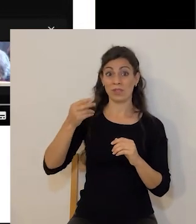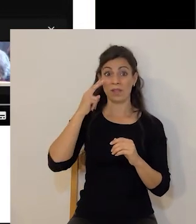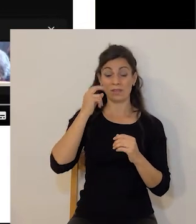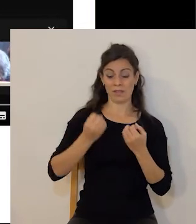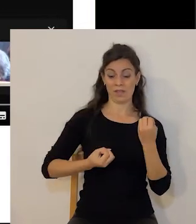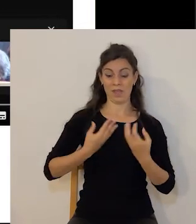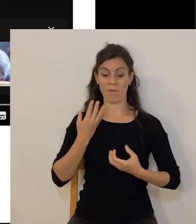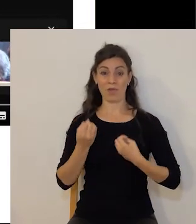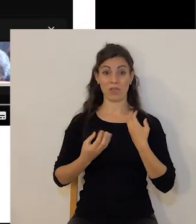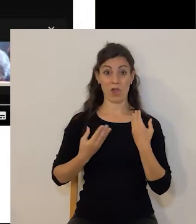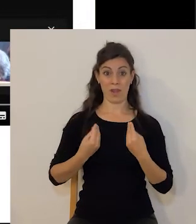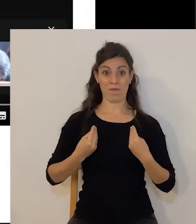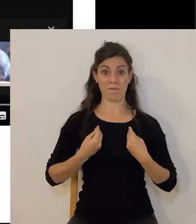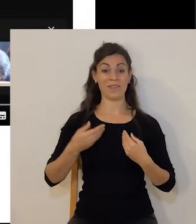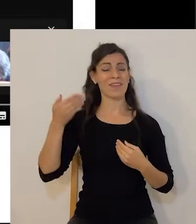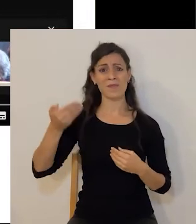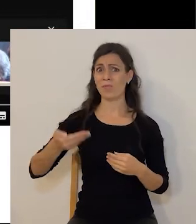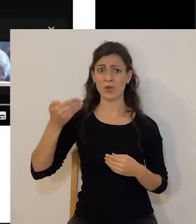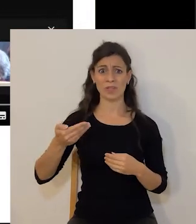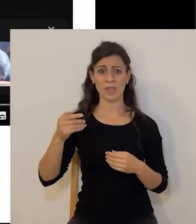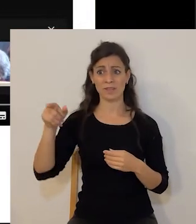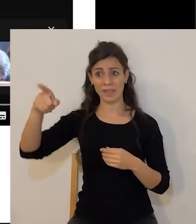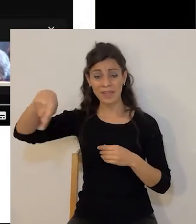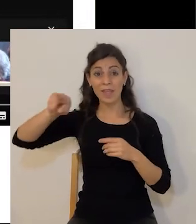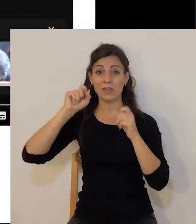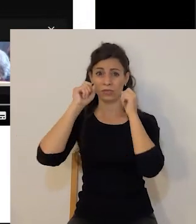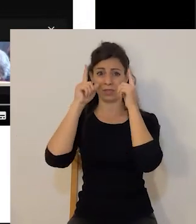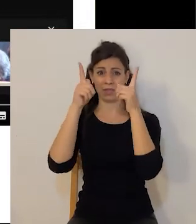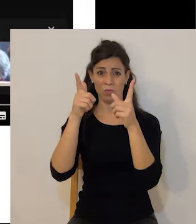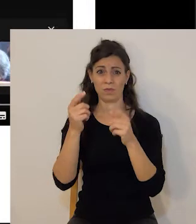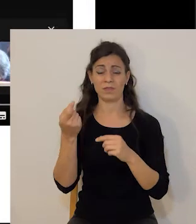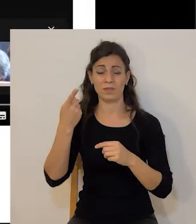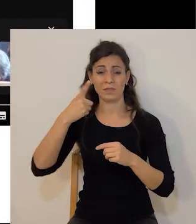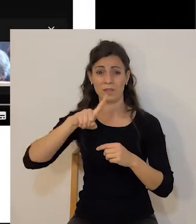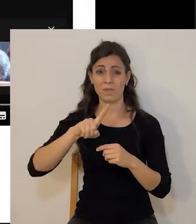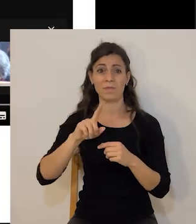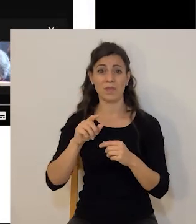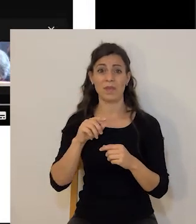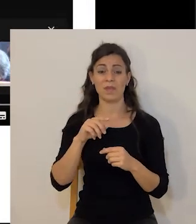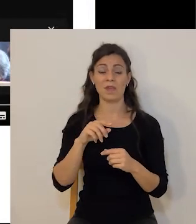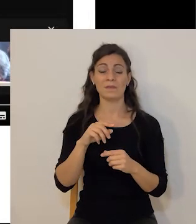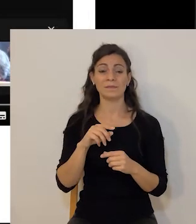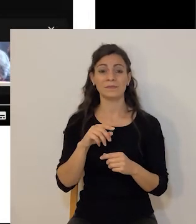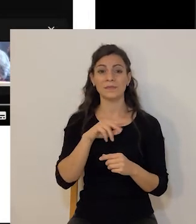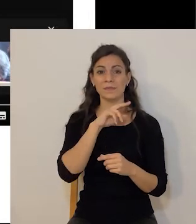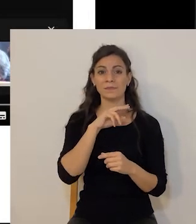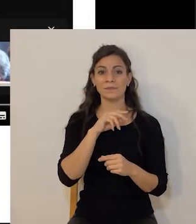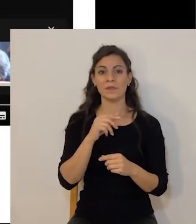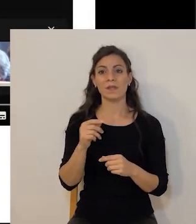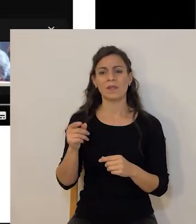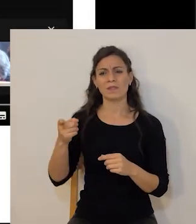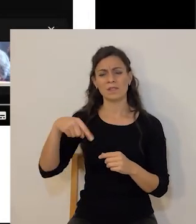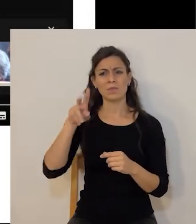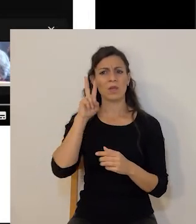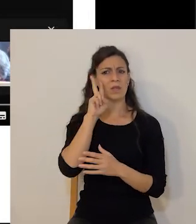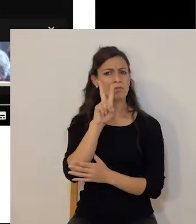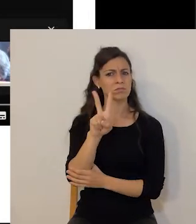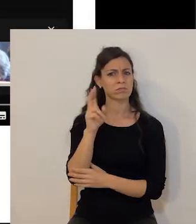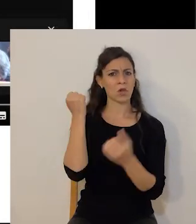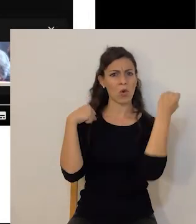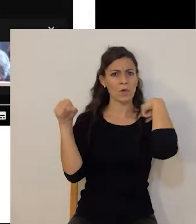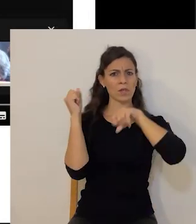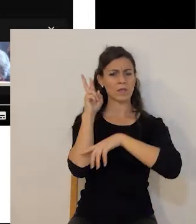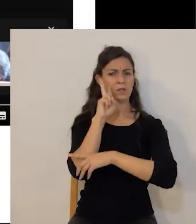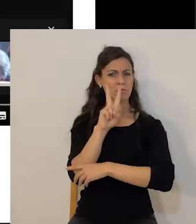en su vida. Pero también les sirve porque luego se observan su